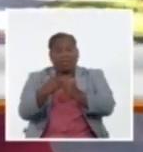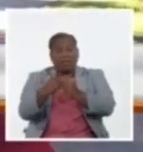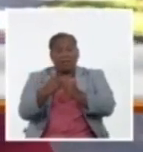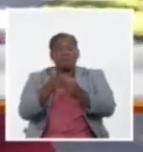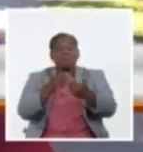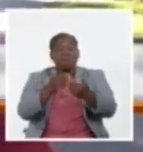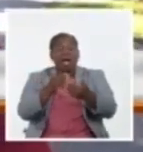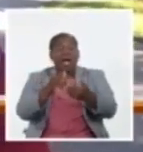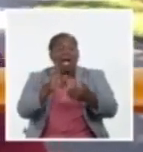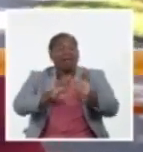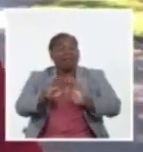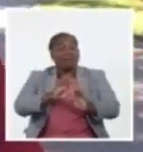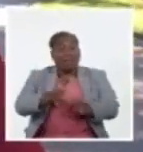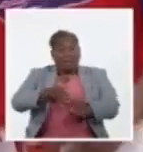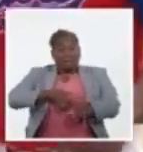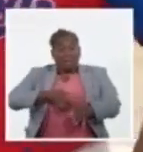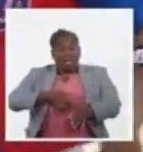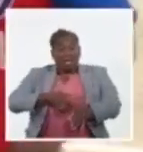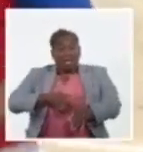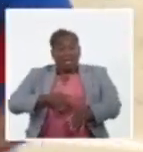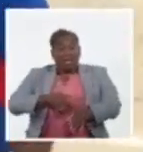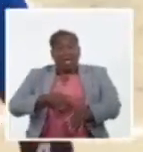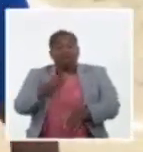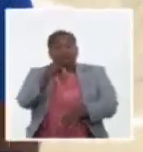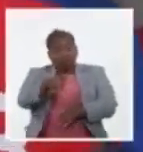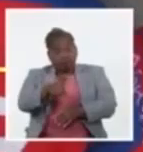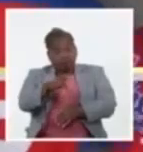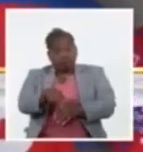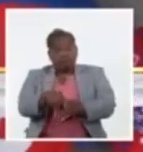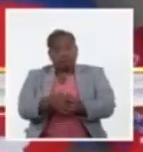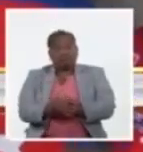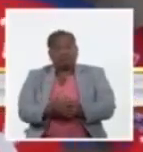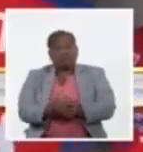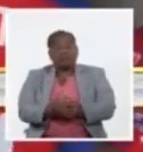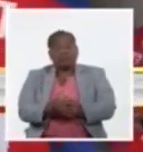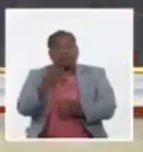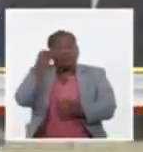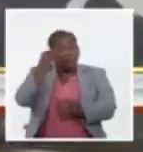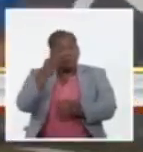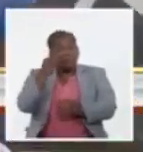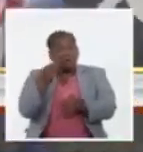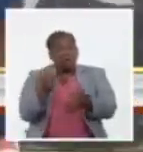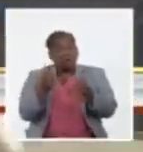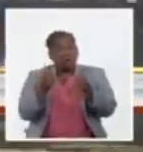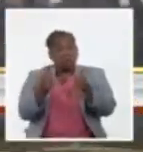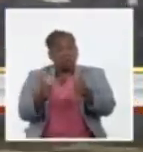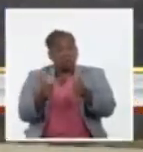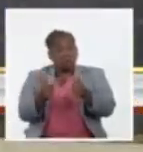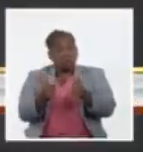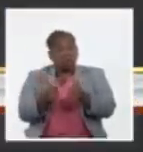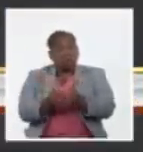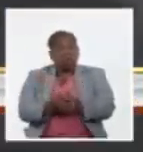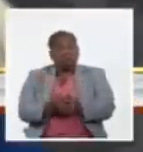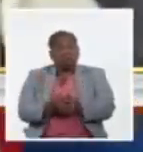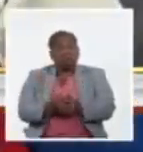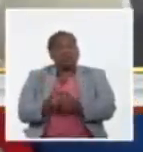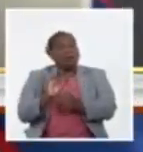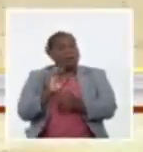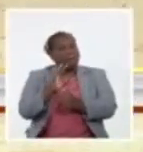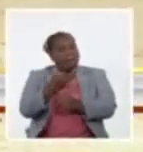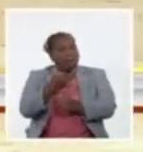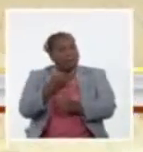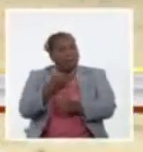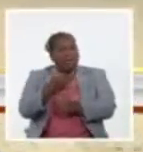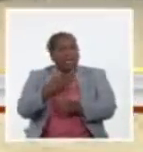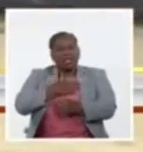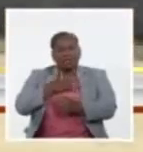las medallas en este campeonato. Y creemos que nada, los juegos estuvieron muy buenos. Perfecta la actuación